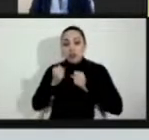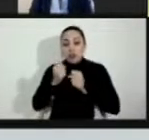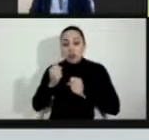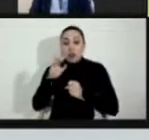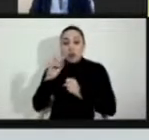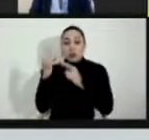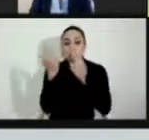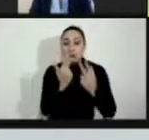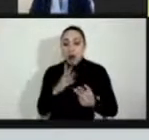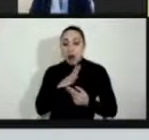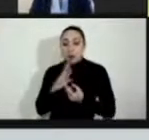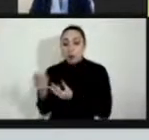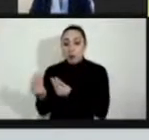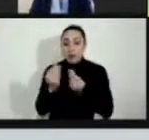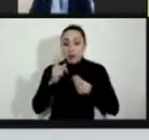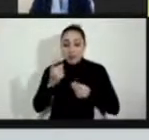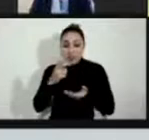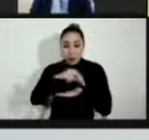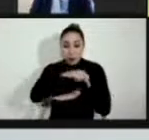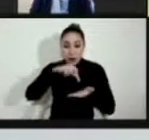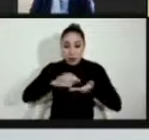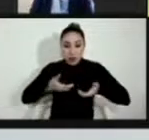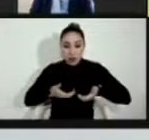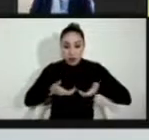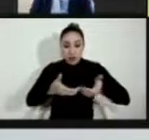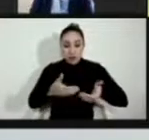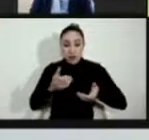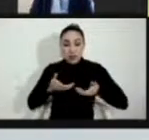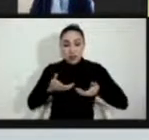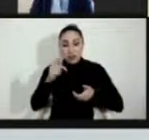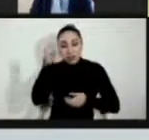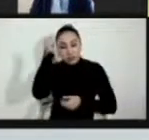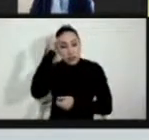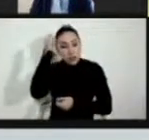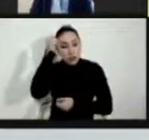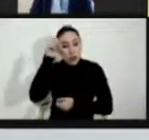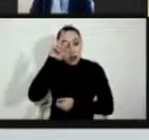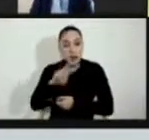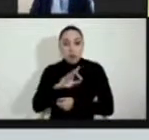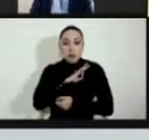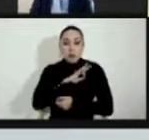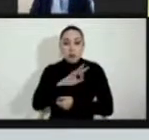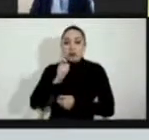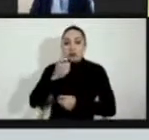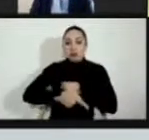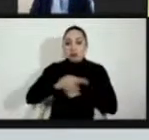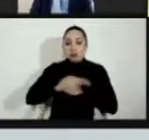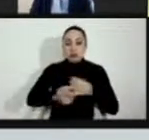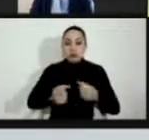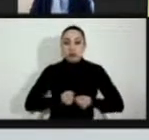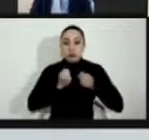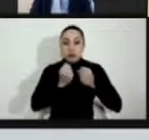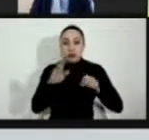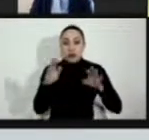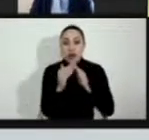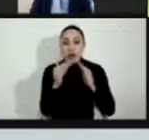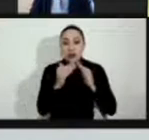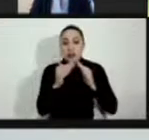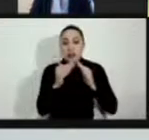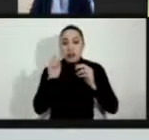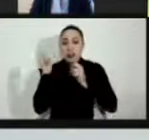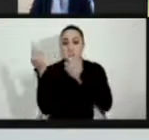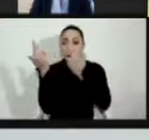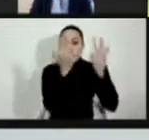calle Texcoco consideran que el inmueble presenta un grado de riesgo de vulnerabilidad física, ya que la estructura de las escaleras a la